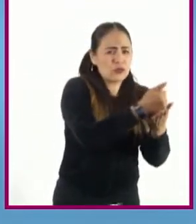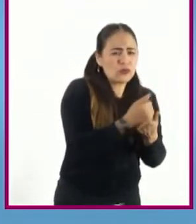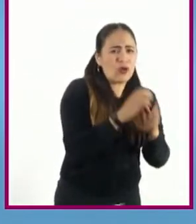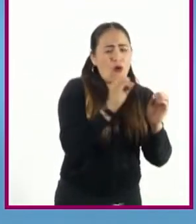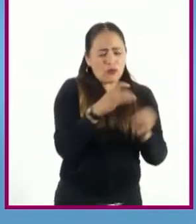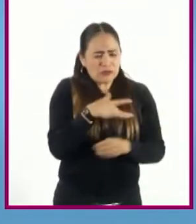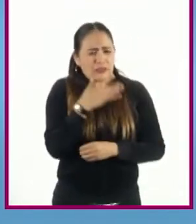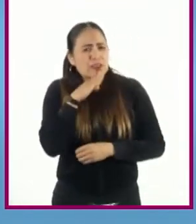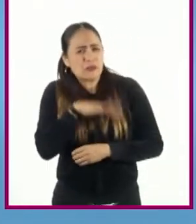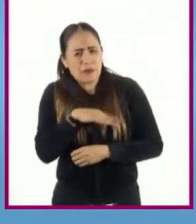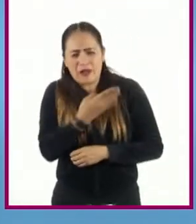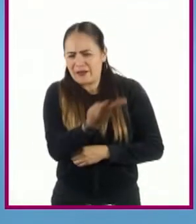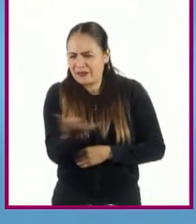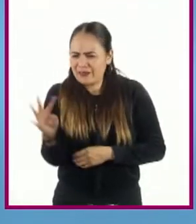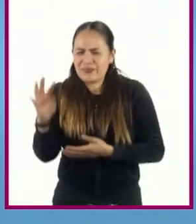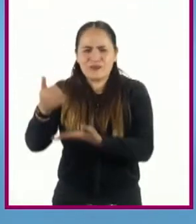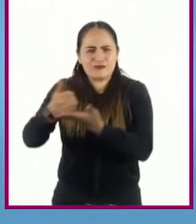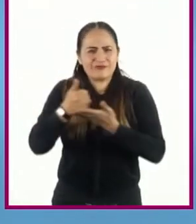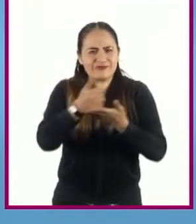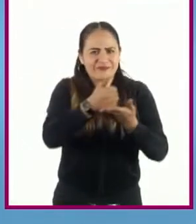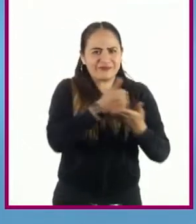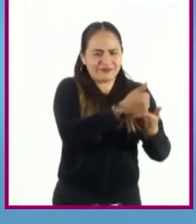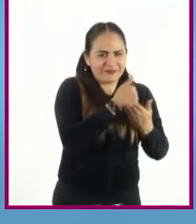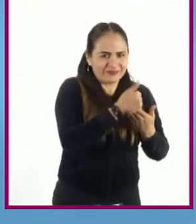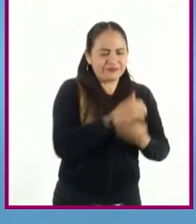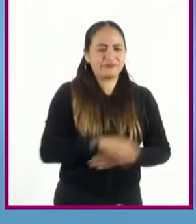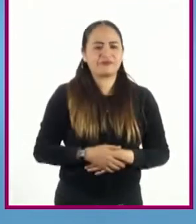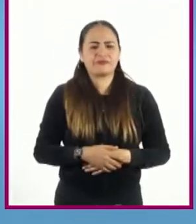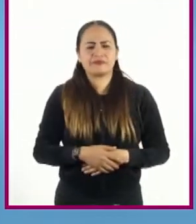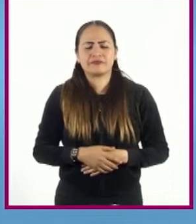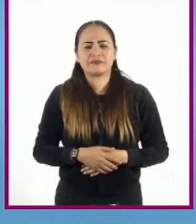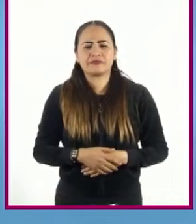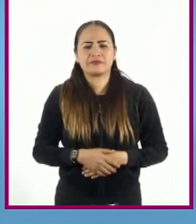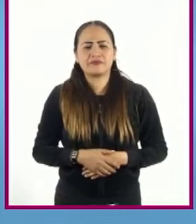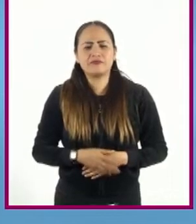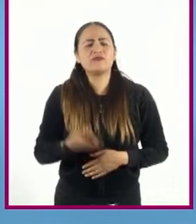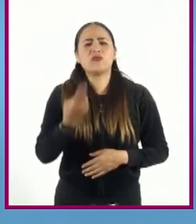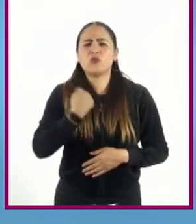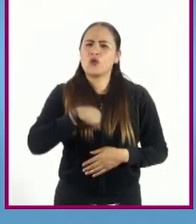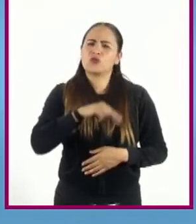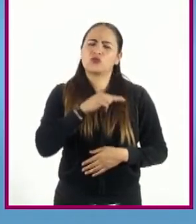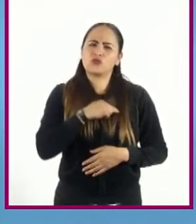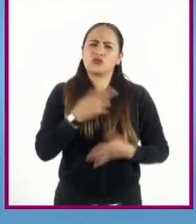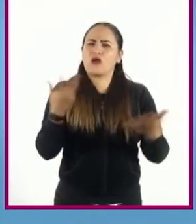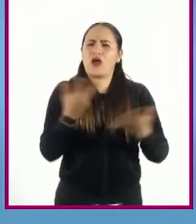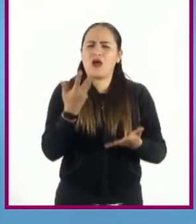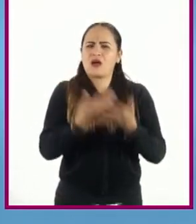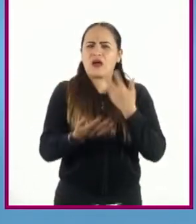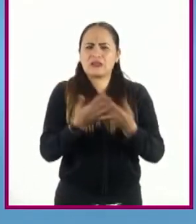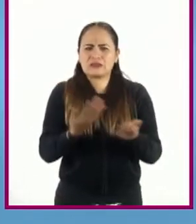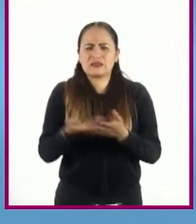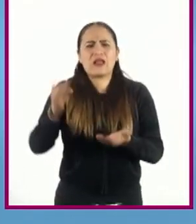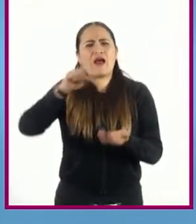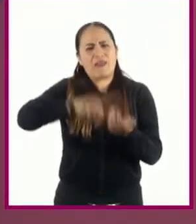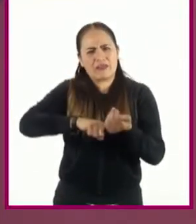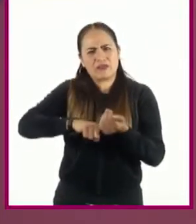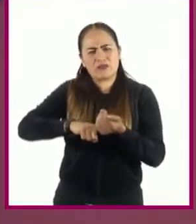mal. ¿Cómo entonces podemos practicar mejor la solidaridad en el salón de